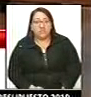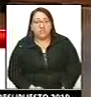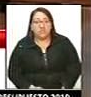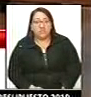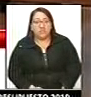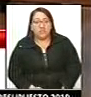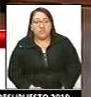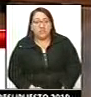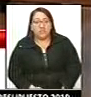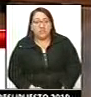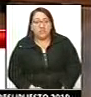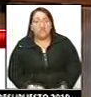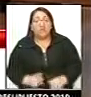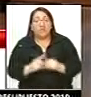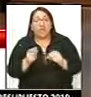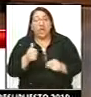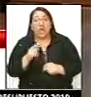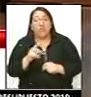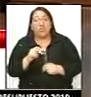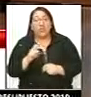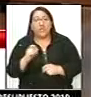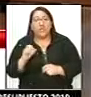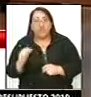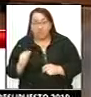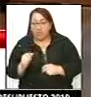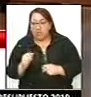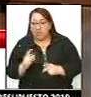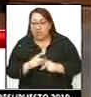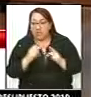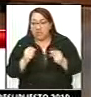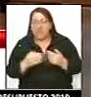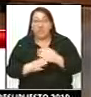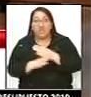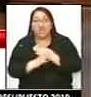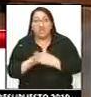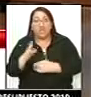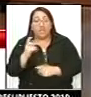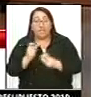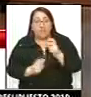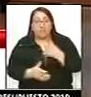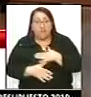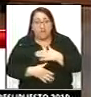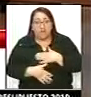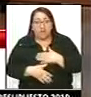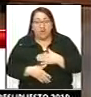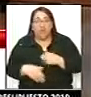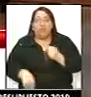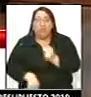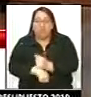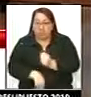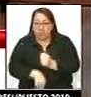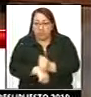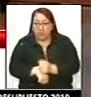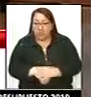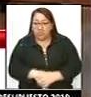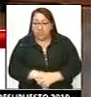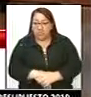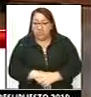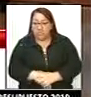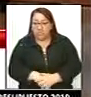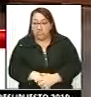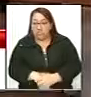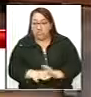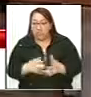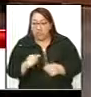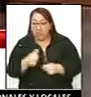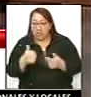de autoestima, habilidades sociales, defensa personal, fútbol o